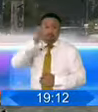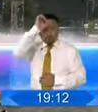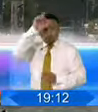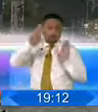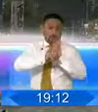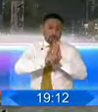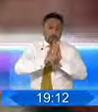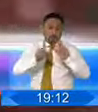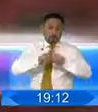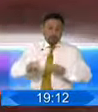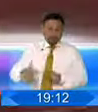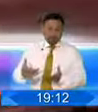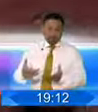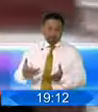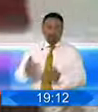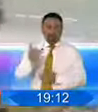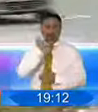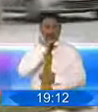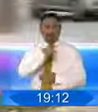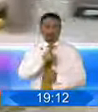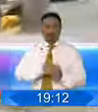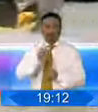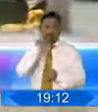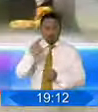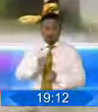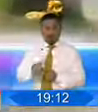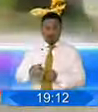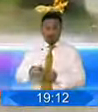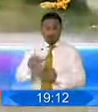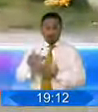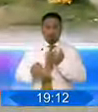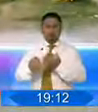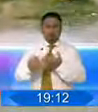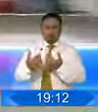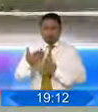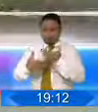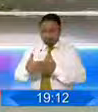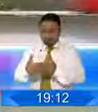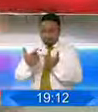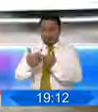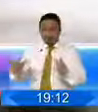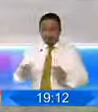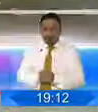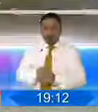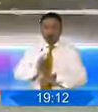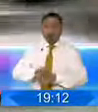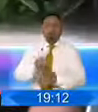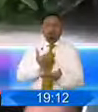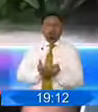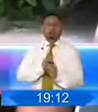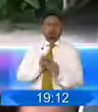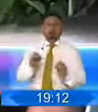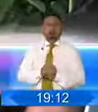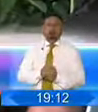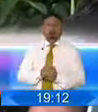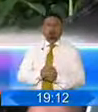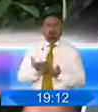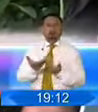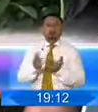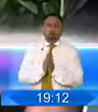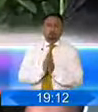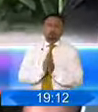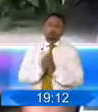que algo estaría mal. El conductor que fue detenido luego de la audiencia recuperó su libertad, al parecer por falta de pruebas. Queremos justicia